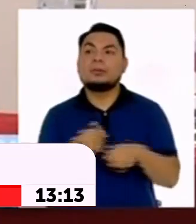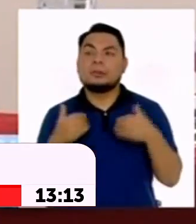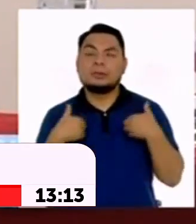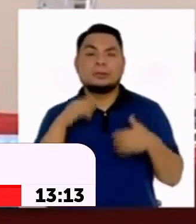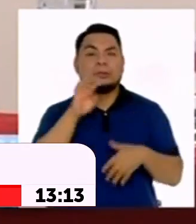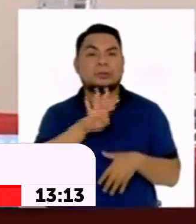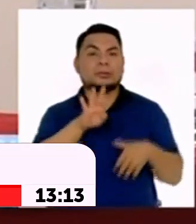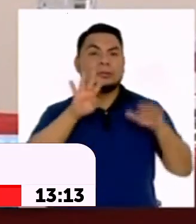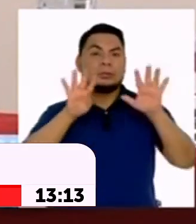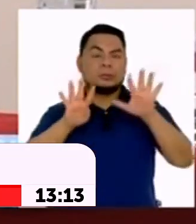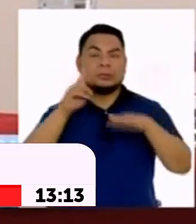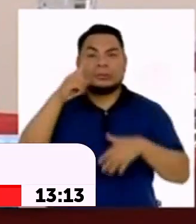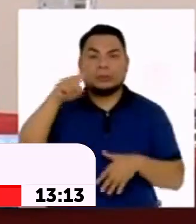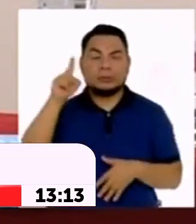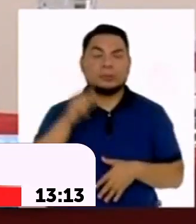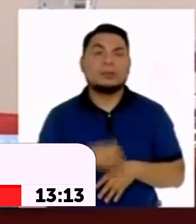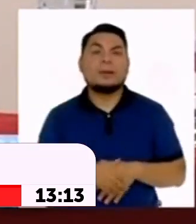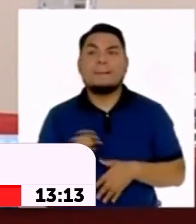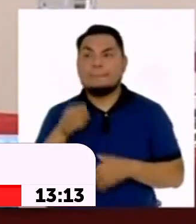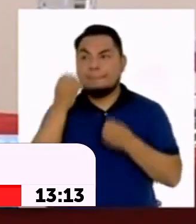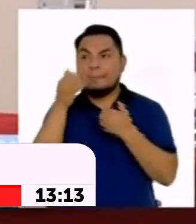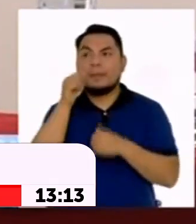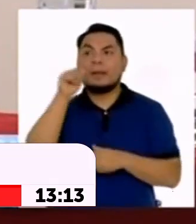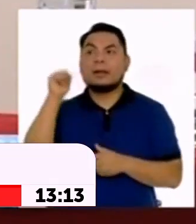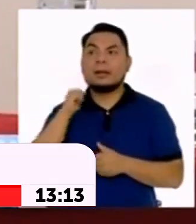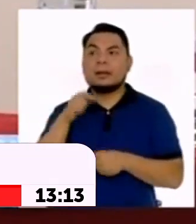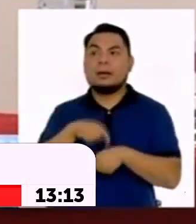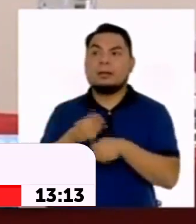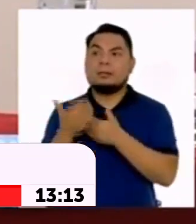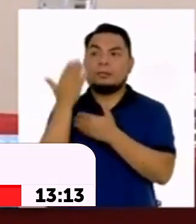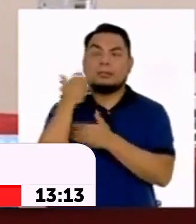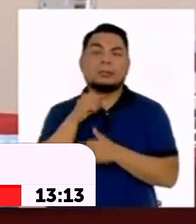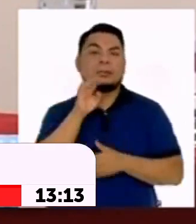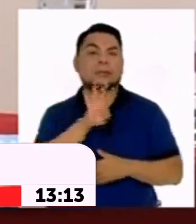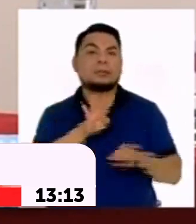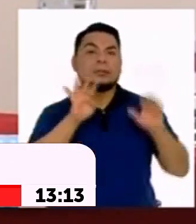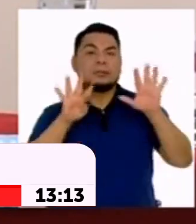tenemos 49 millones, este es un reporte de ayer en la mañana,